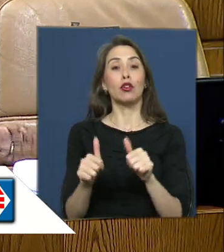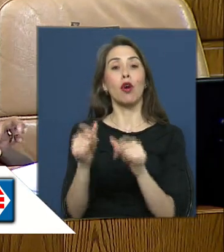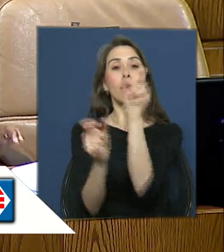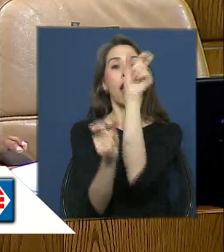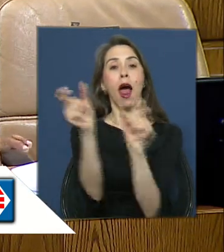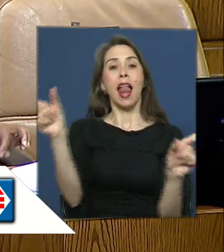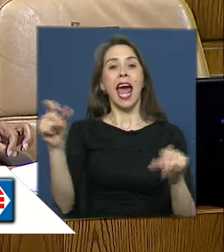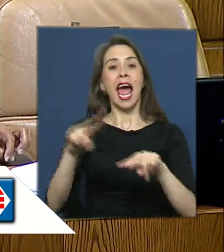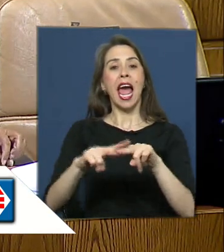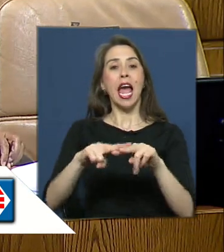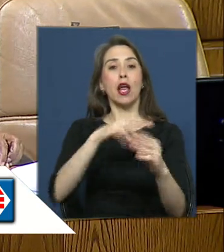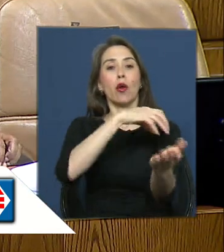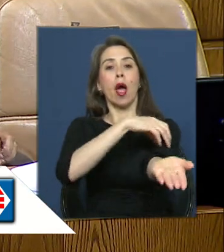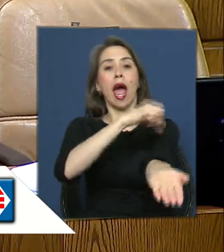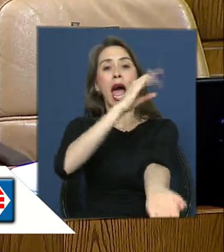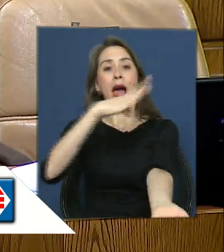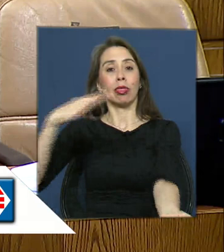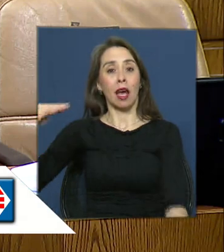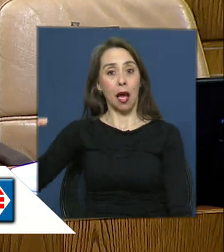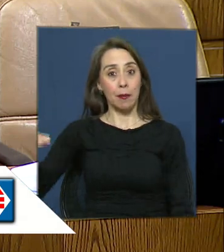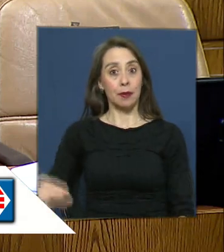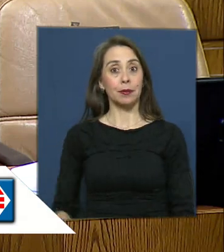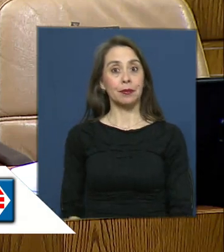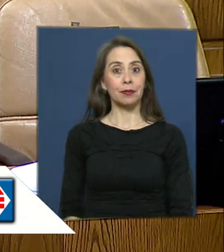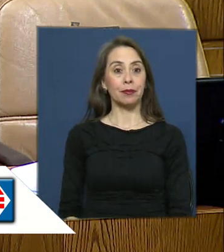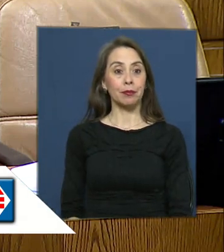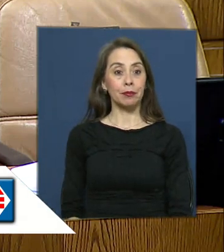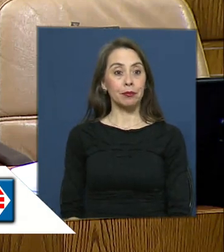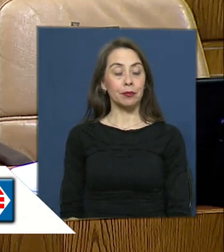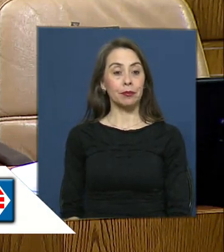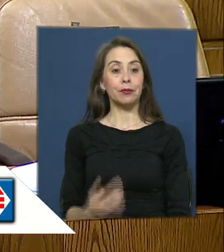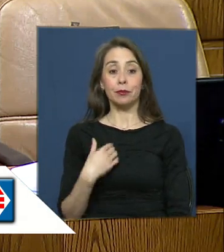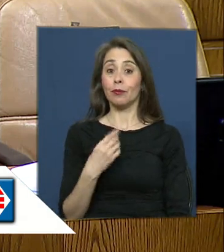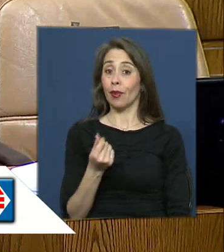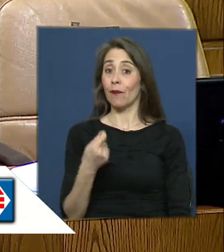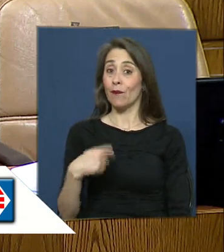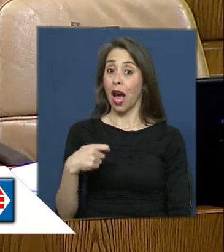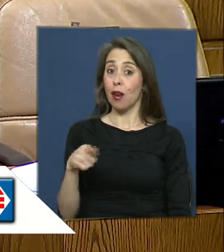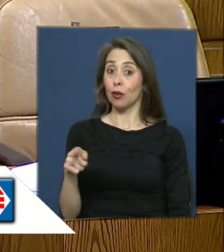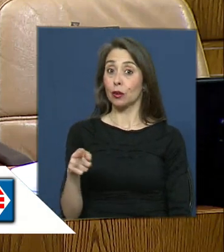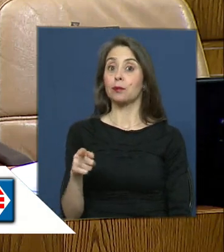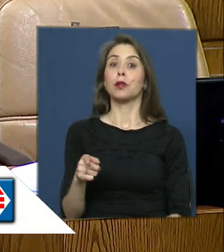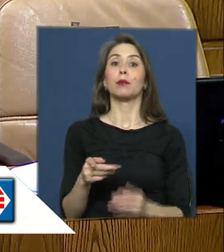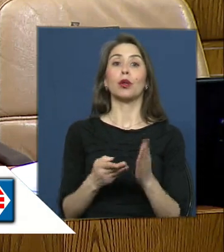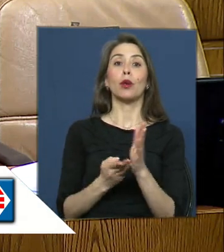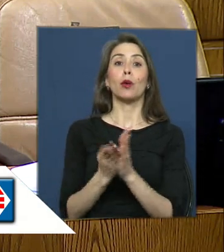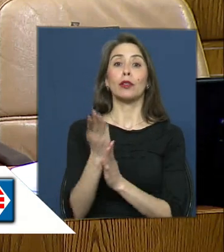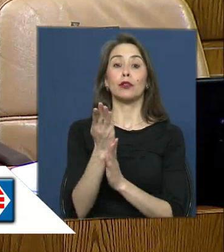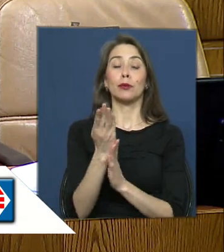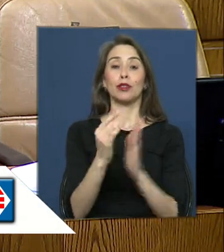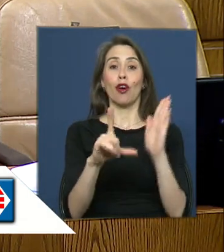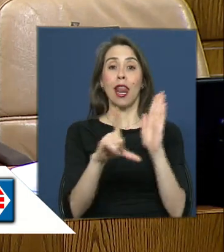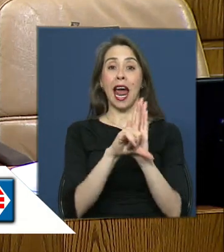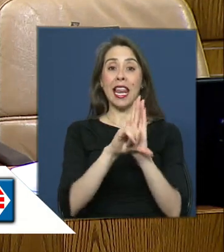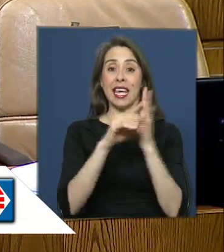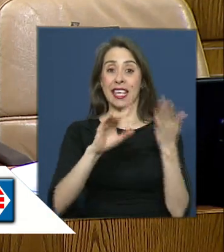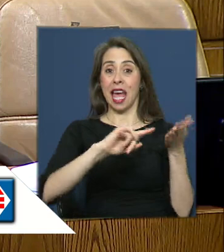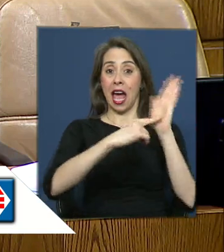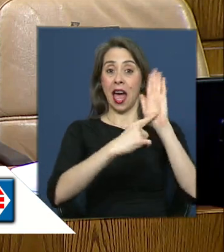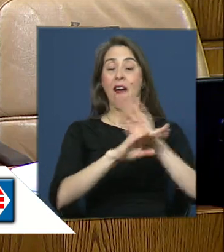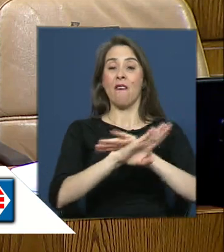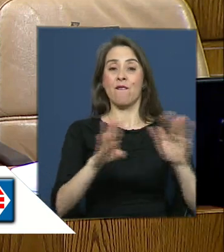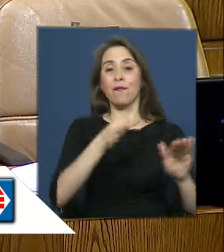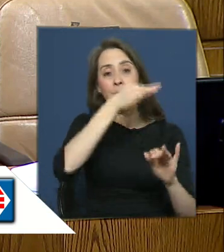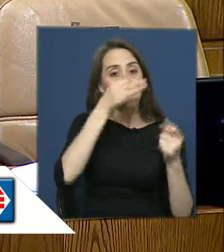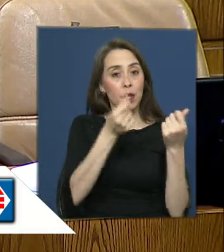Y digo que valoro porque claramente en la primera etapa de implementación de la ley que pone fin al lucro, fin a la